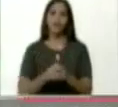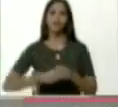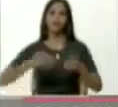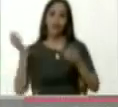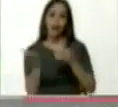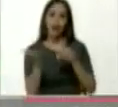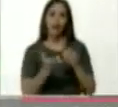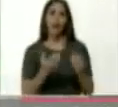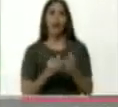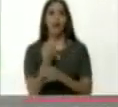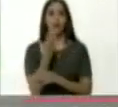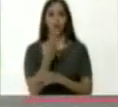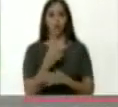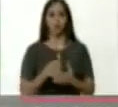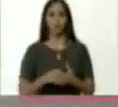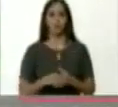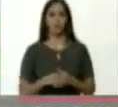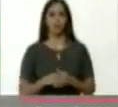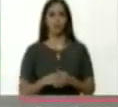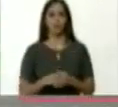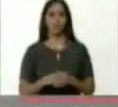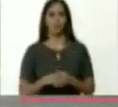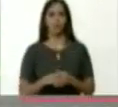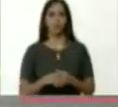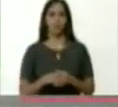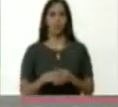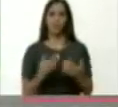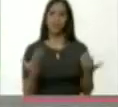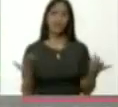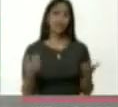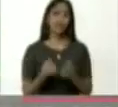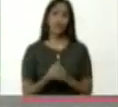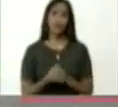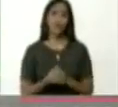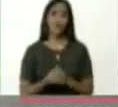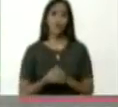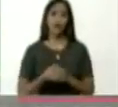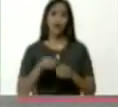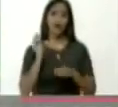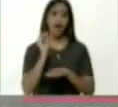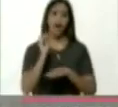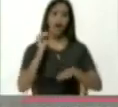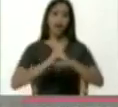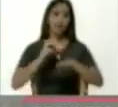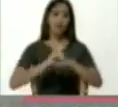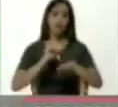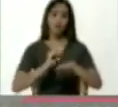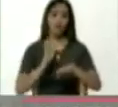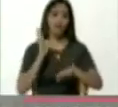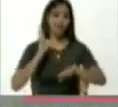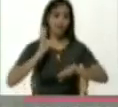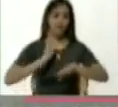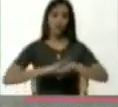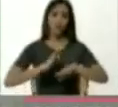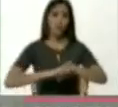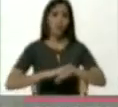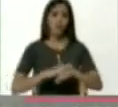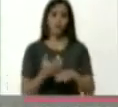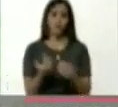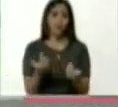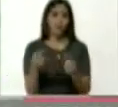deforestación. Son acusaciones totalmente infundadas y